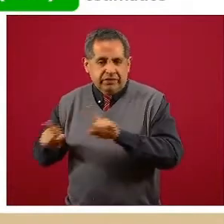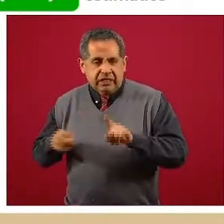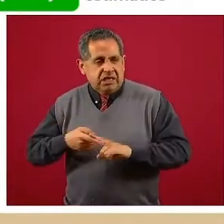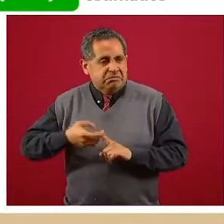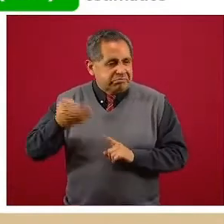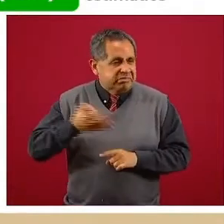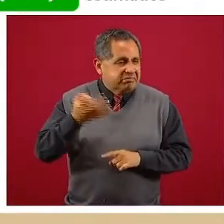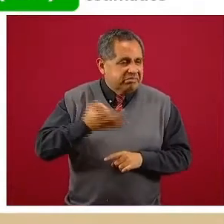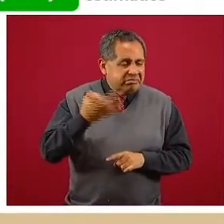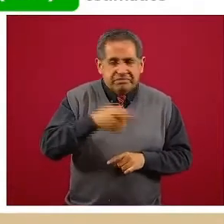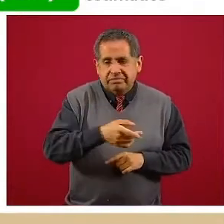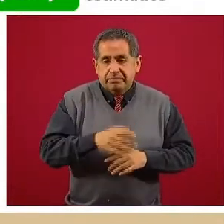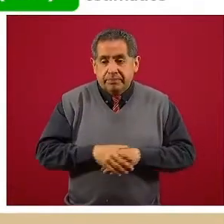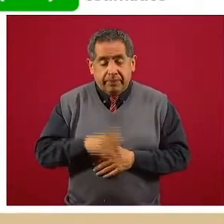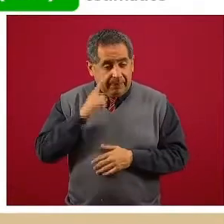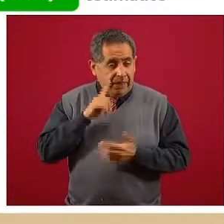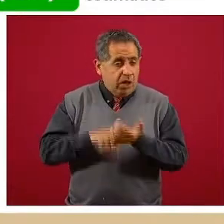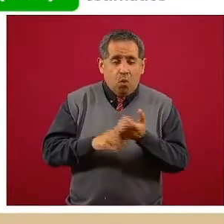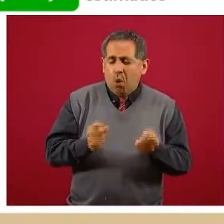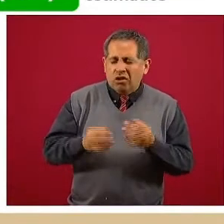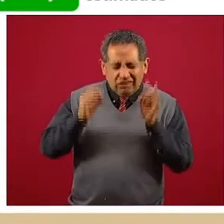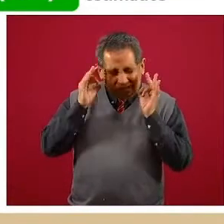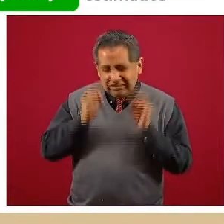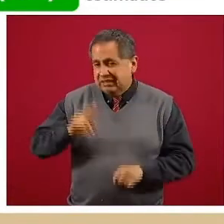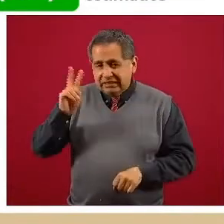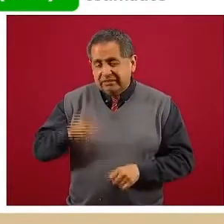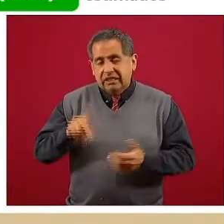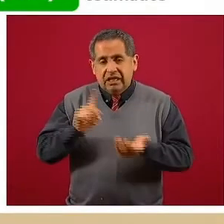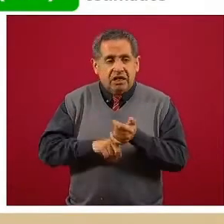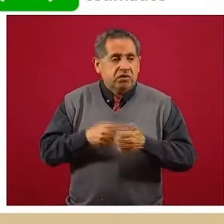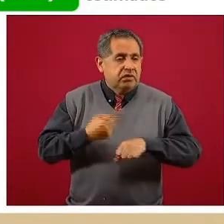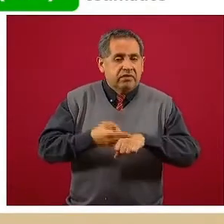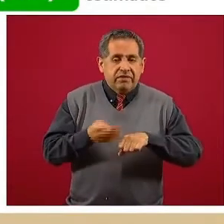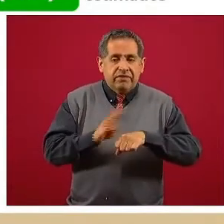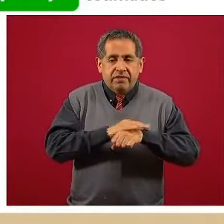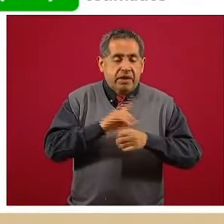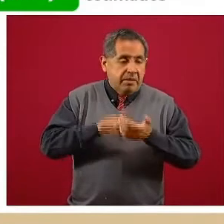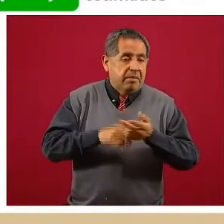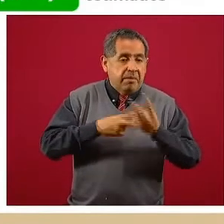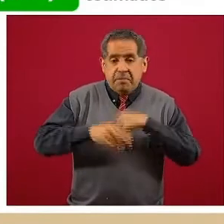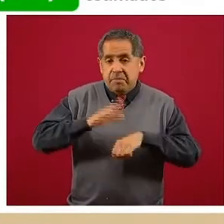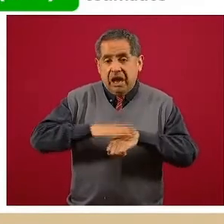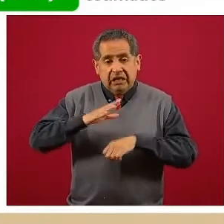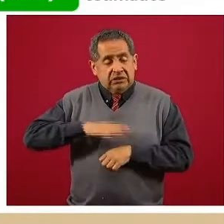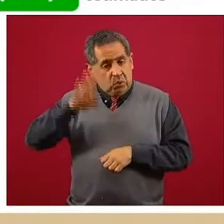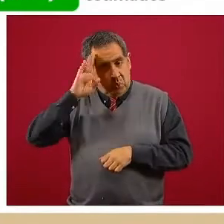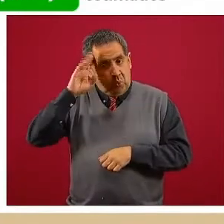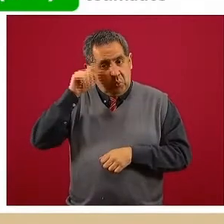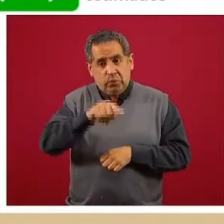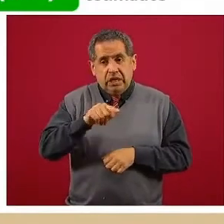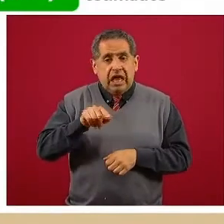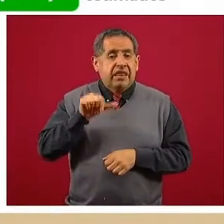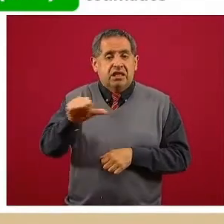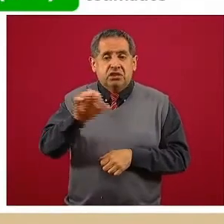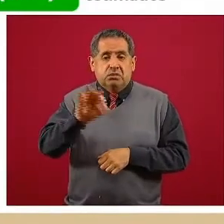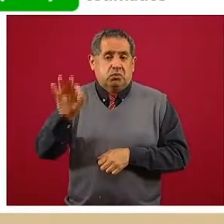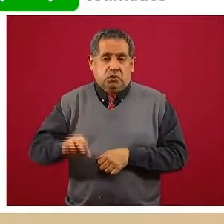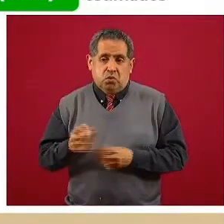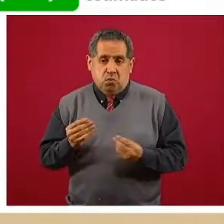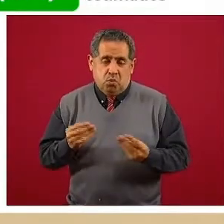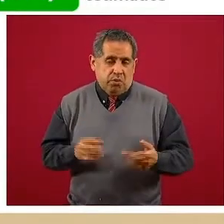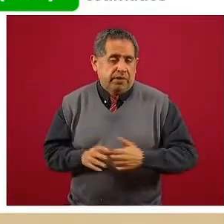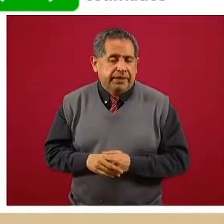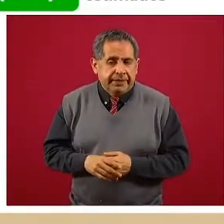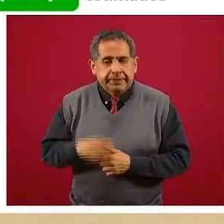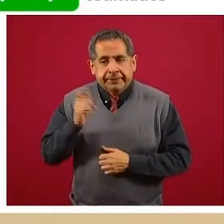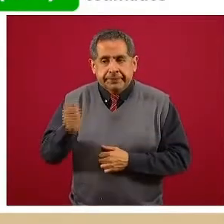confirmando. De hecho, si vemos los casos activos estimados, el grupo que acabamos de presentar es el que más casos activos estimados tiene, 16%. Esto